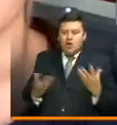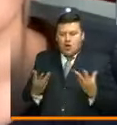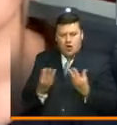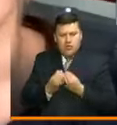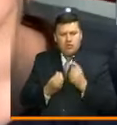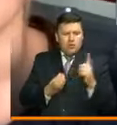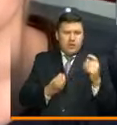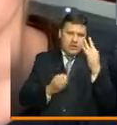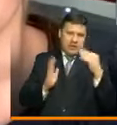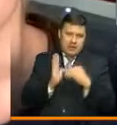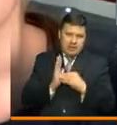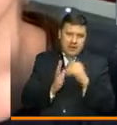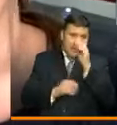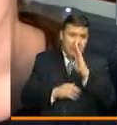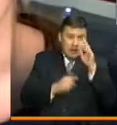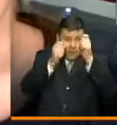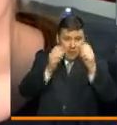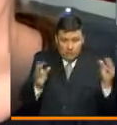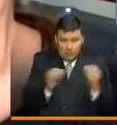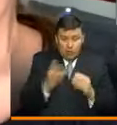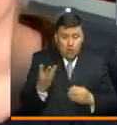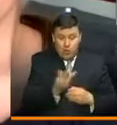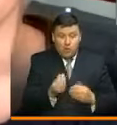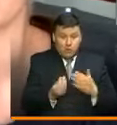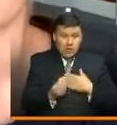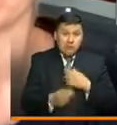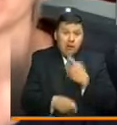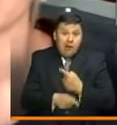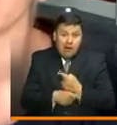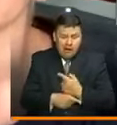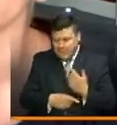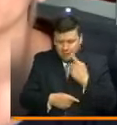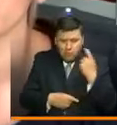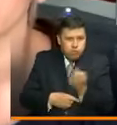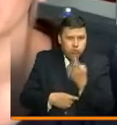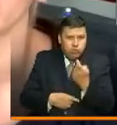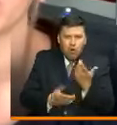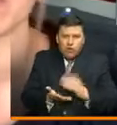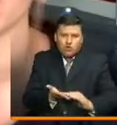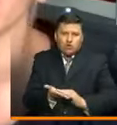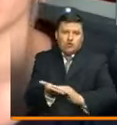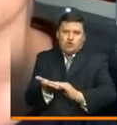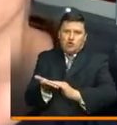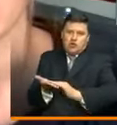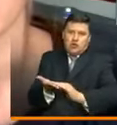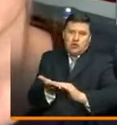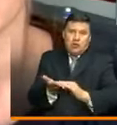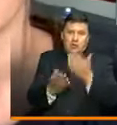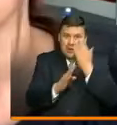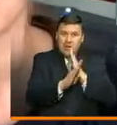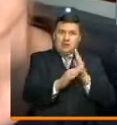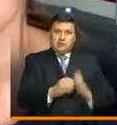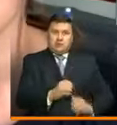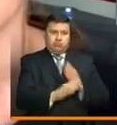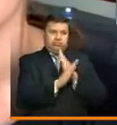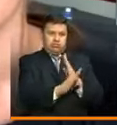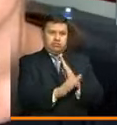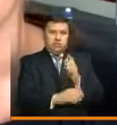más de 3.000 personas a nivel nacional que en este justo momento lo que está buscando es crear soluciones para poder proteger a la ciudadanía, a